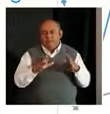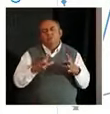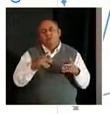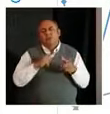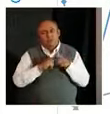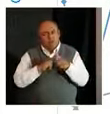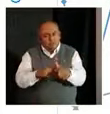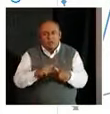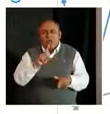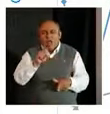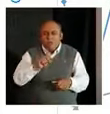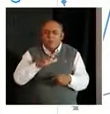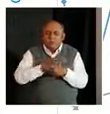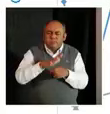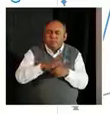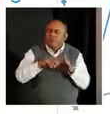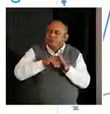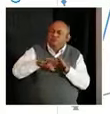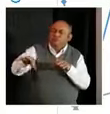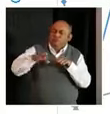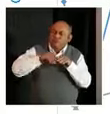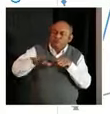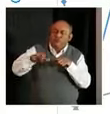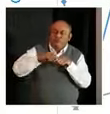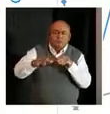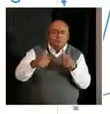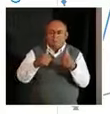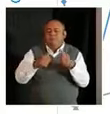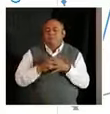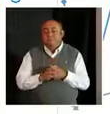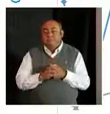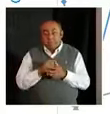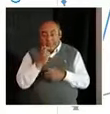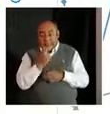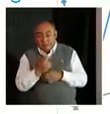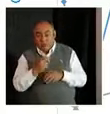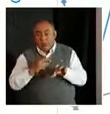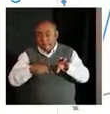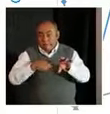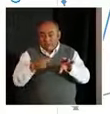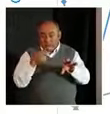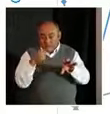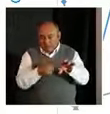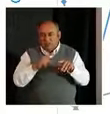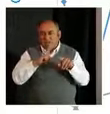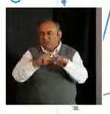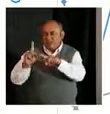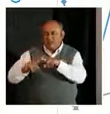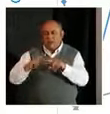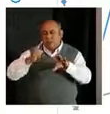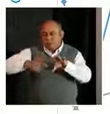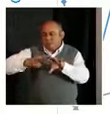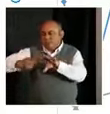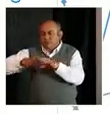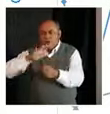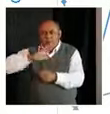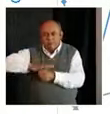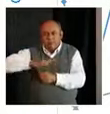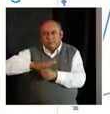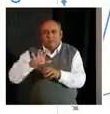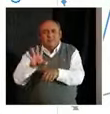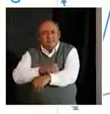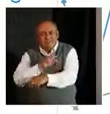Pero que nos recuerda que nuestros equipos pues están permanentemente sujetos a problemas